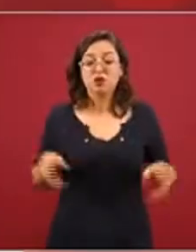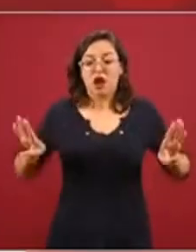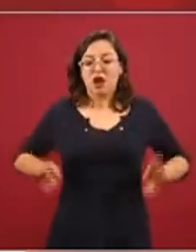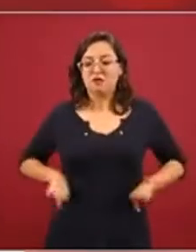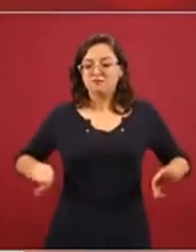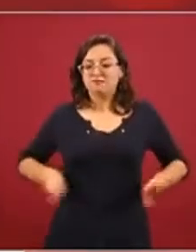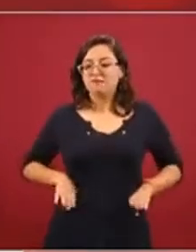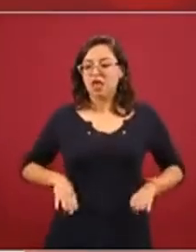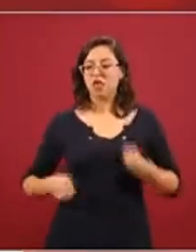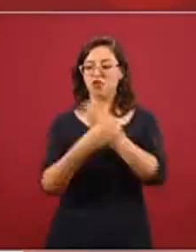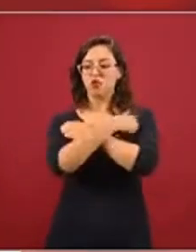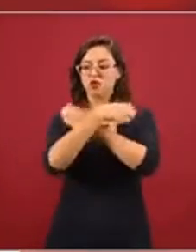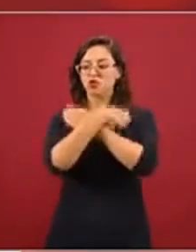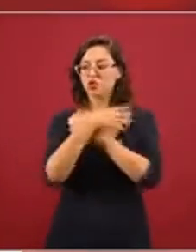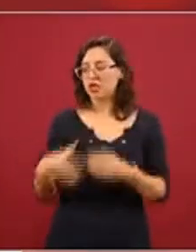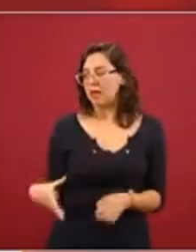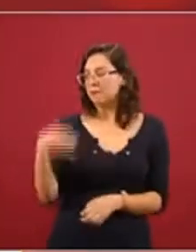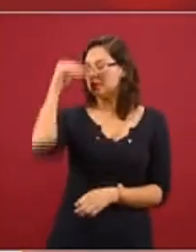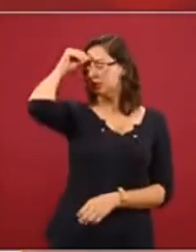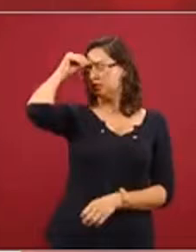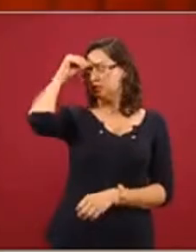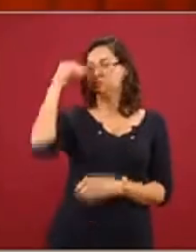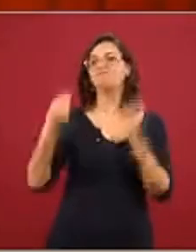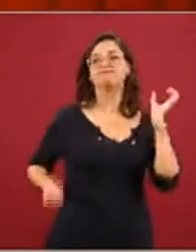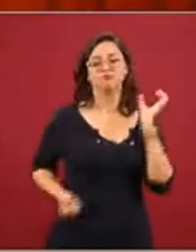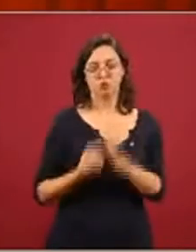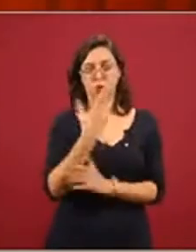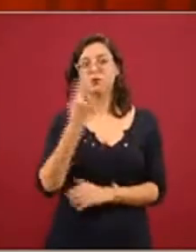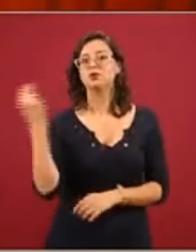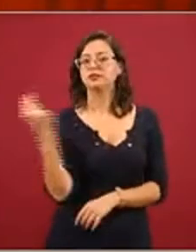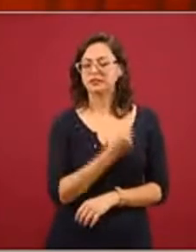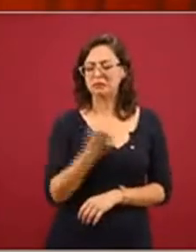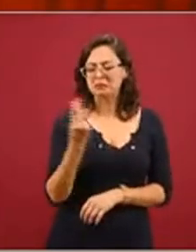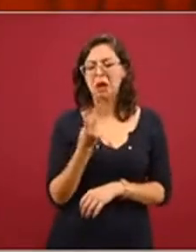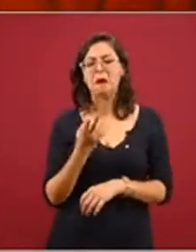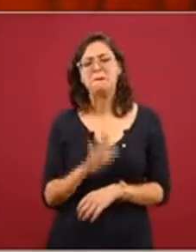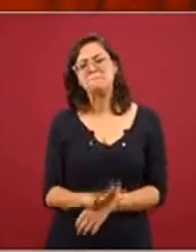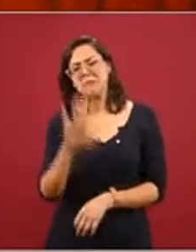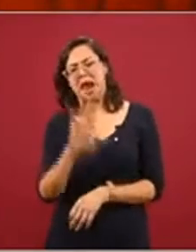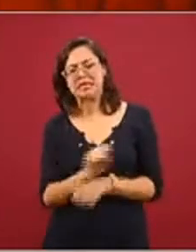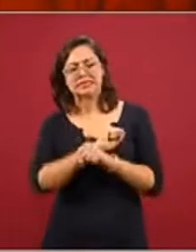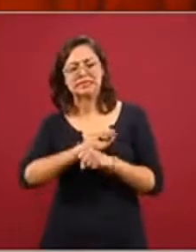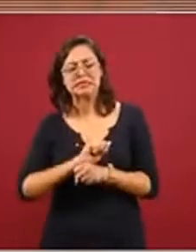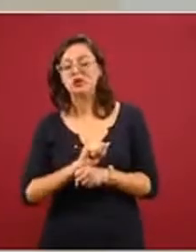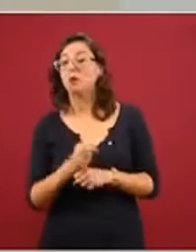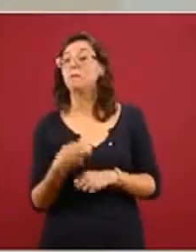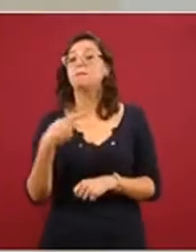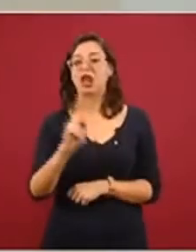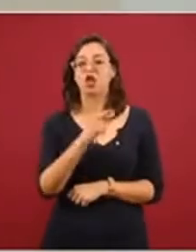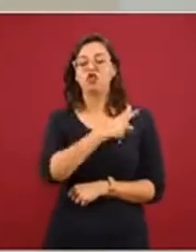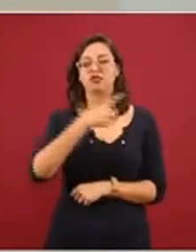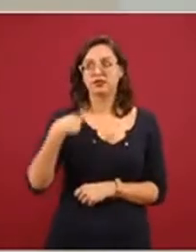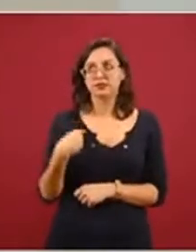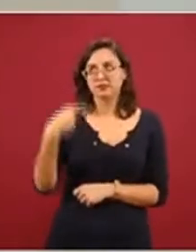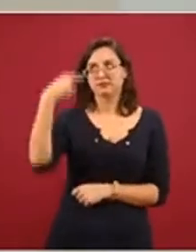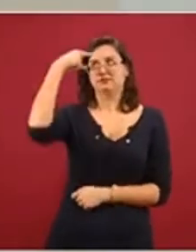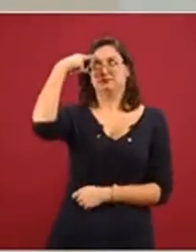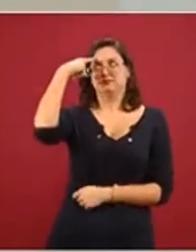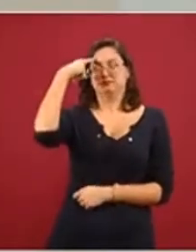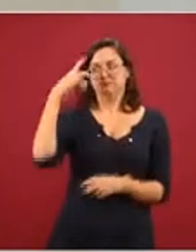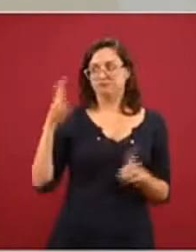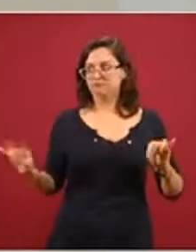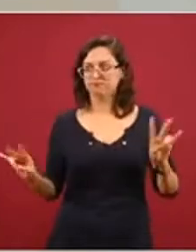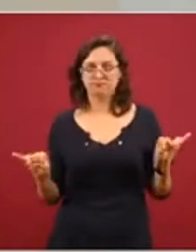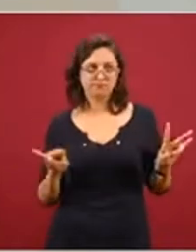cambios relativamente simples, pero que deben hacerse con conciencia plena del riesgo.